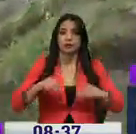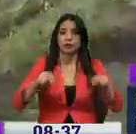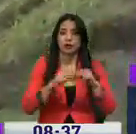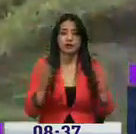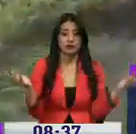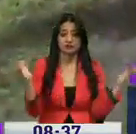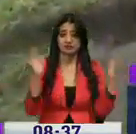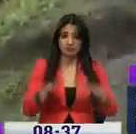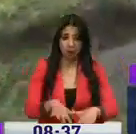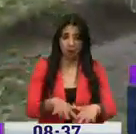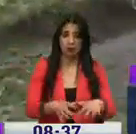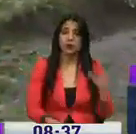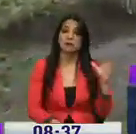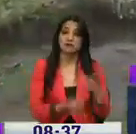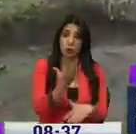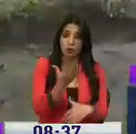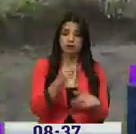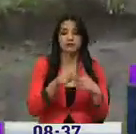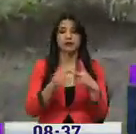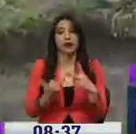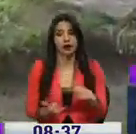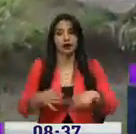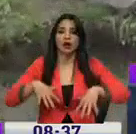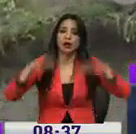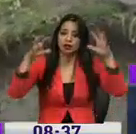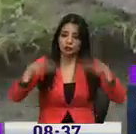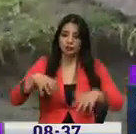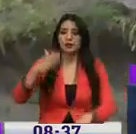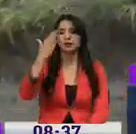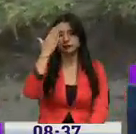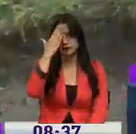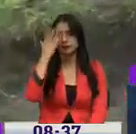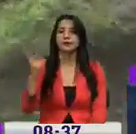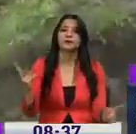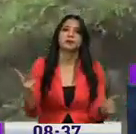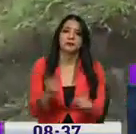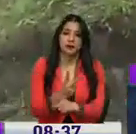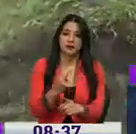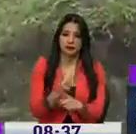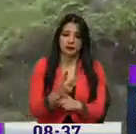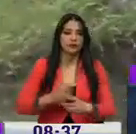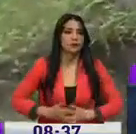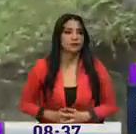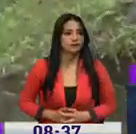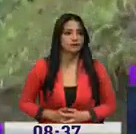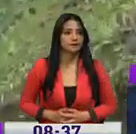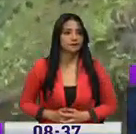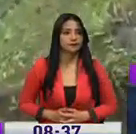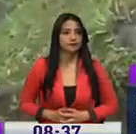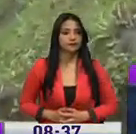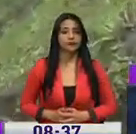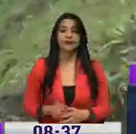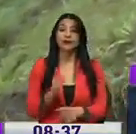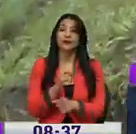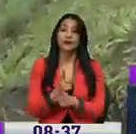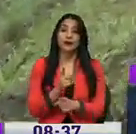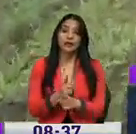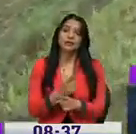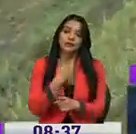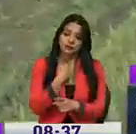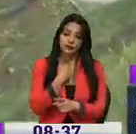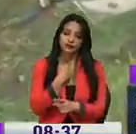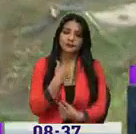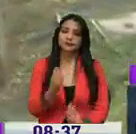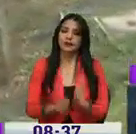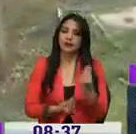naturaleza, estamos al tanto ya de la situación, sabemos del peligro y entonces lamentablemente eso sí